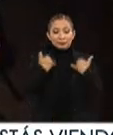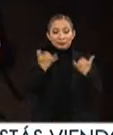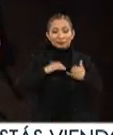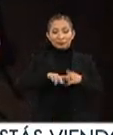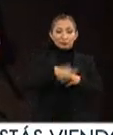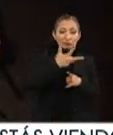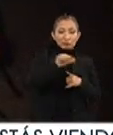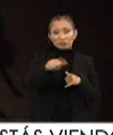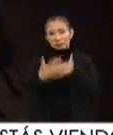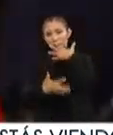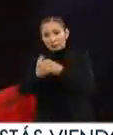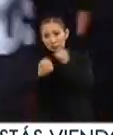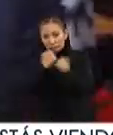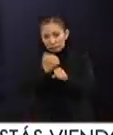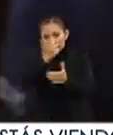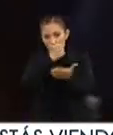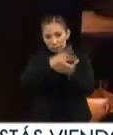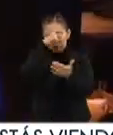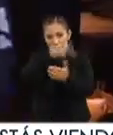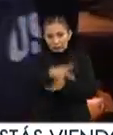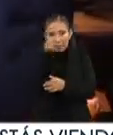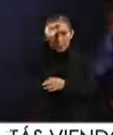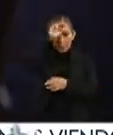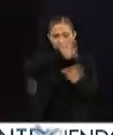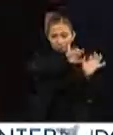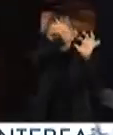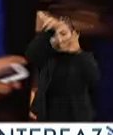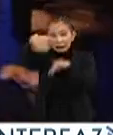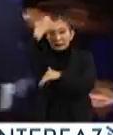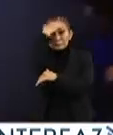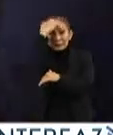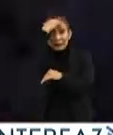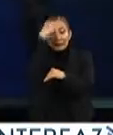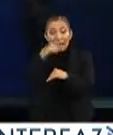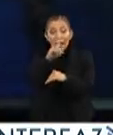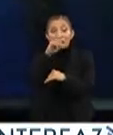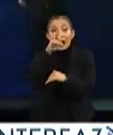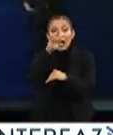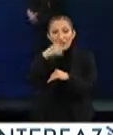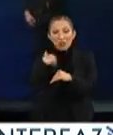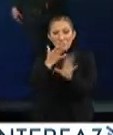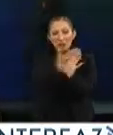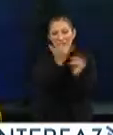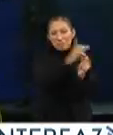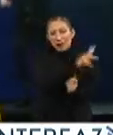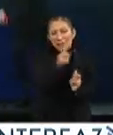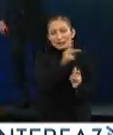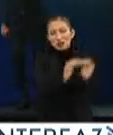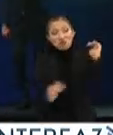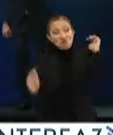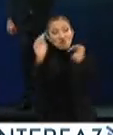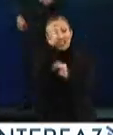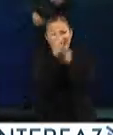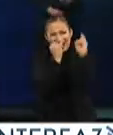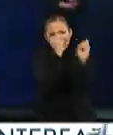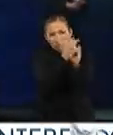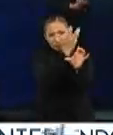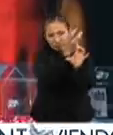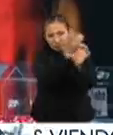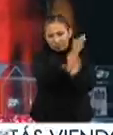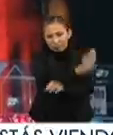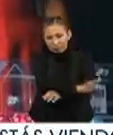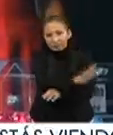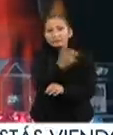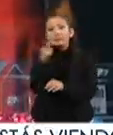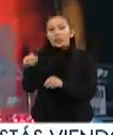Jóvenes de entre 13 y 15 años de la Ciudad de México y Monterrey vivieron la experiencia de un draft como en las ligas deportivas más importantes de los Estados